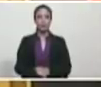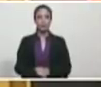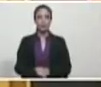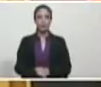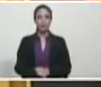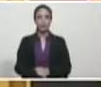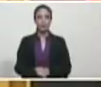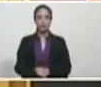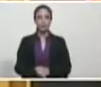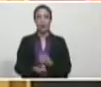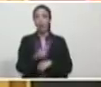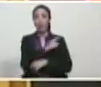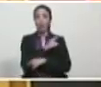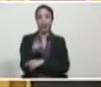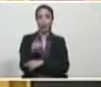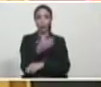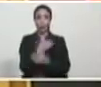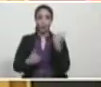Decreto presidencial,